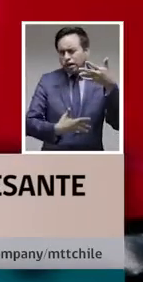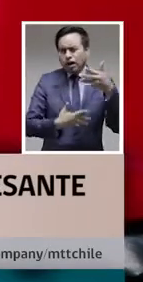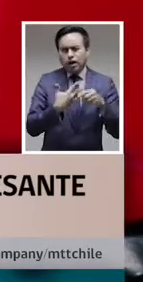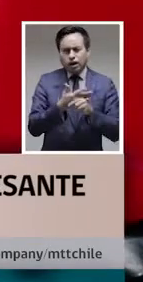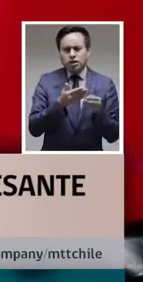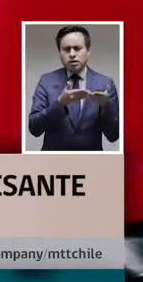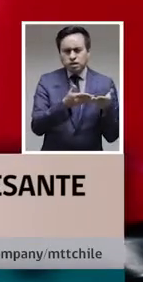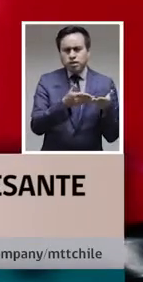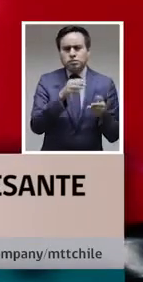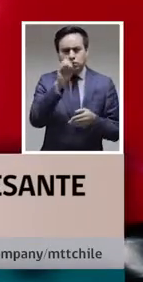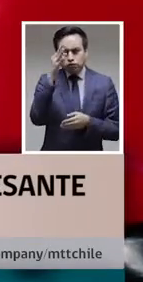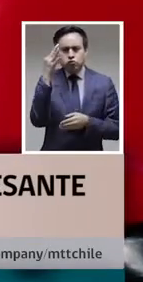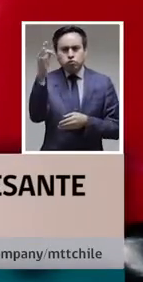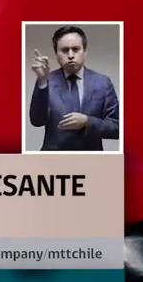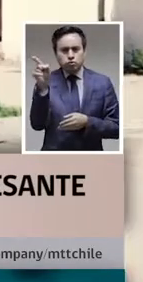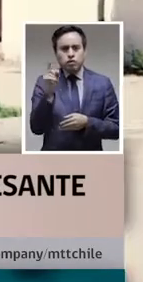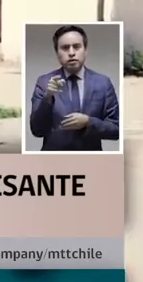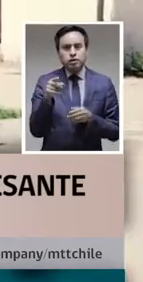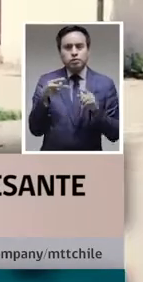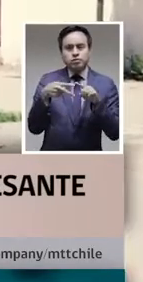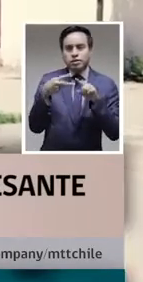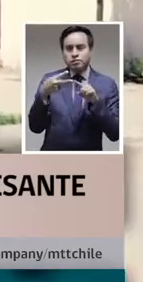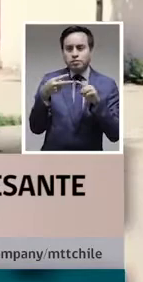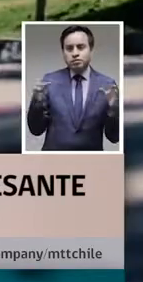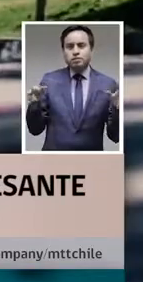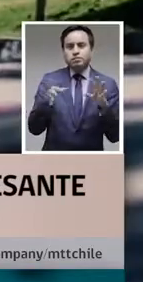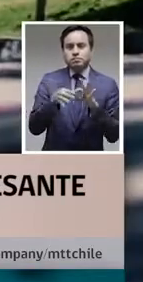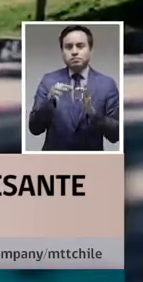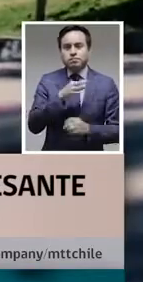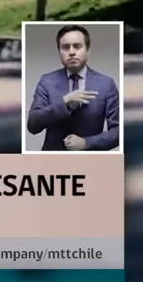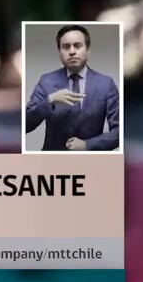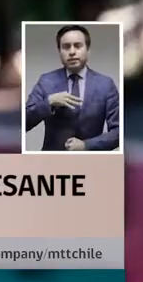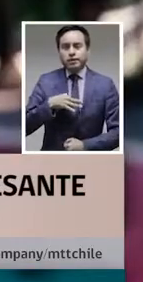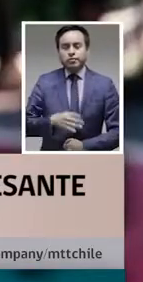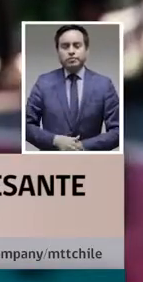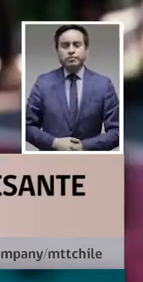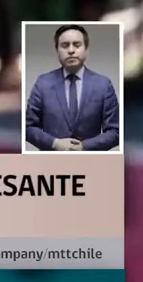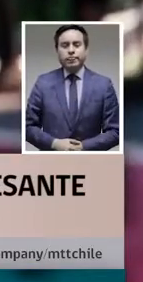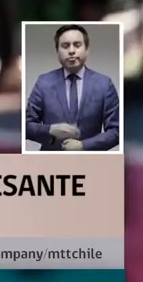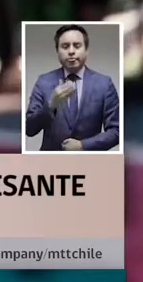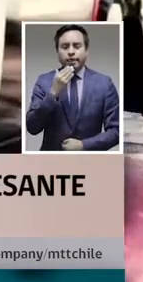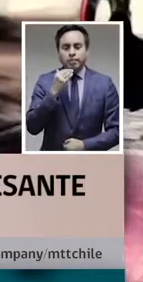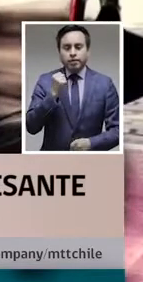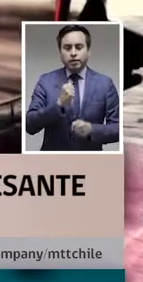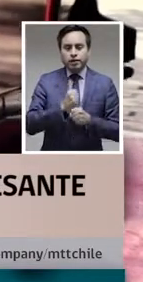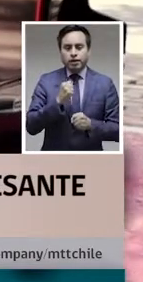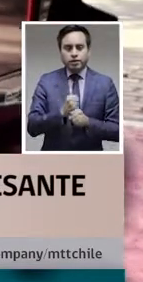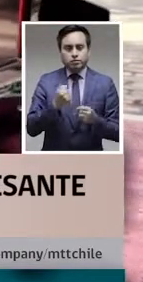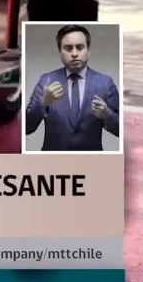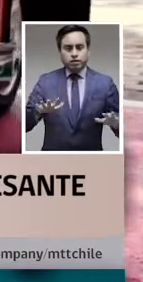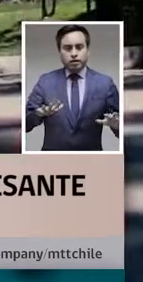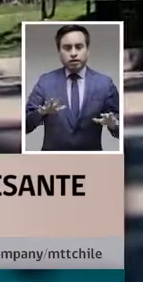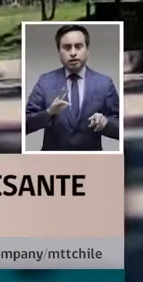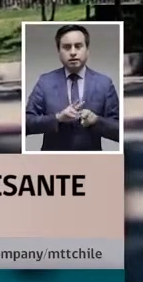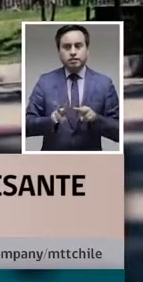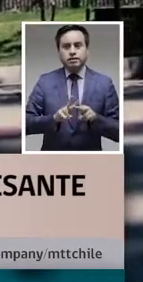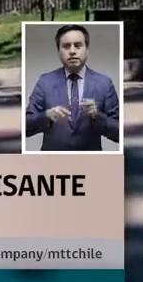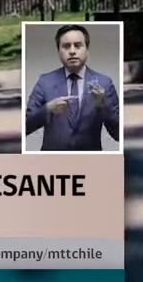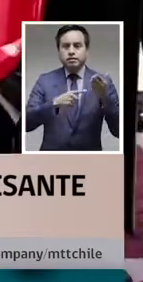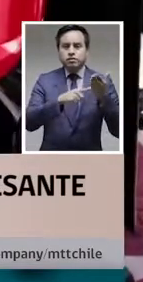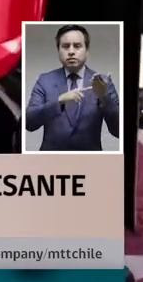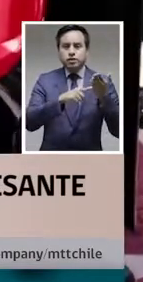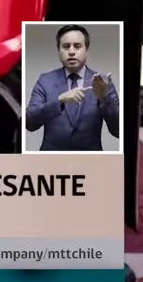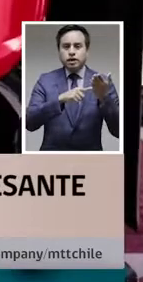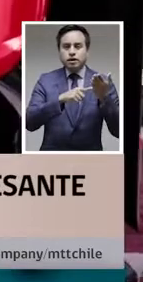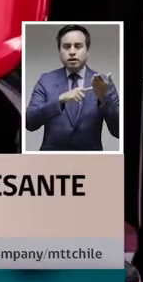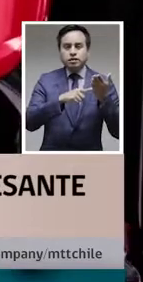en que se juntan los dos ámbitos del ministerio. También hemos trabajado para incorporar tecnología a